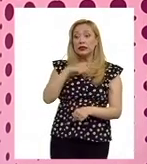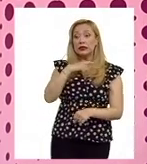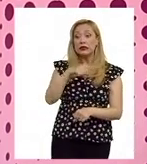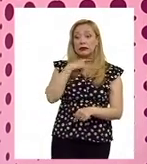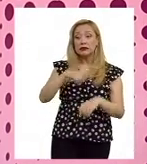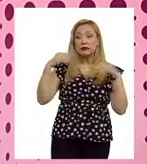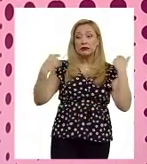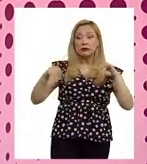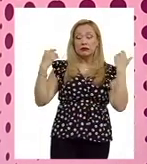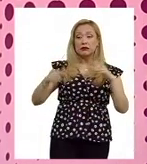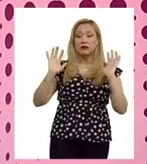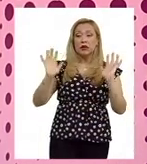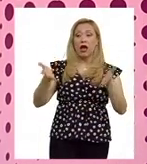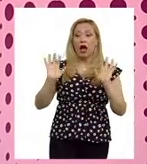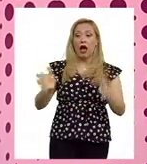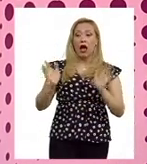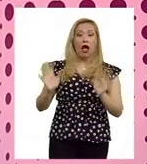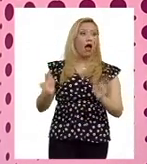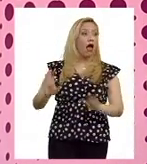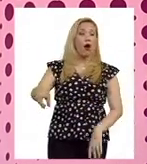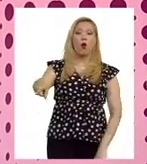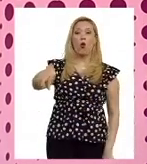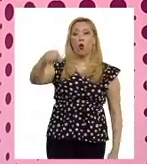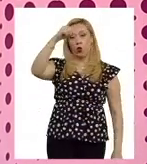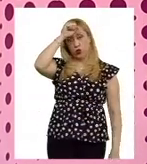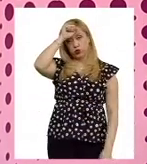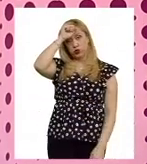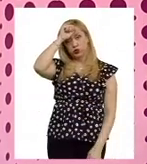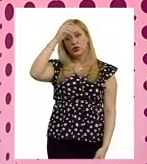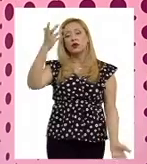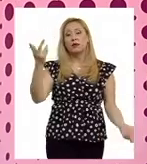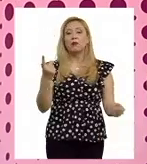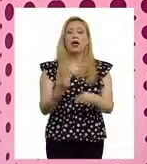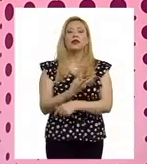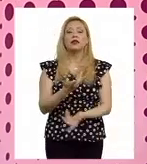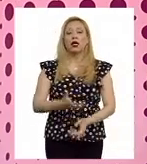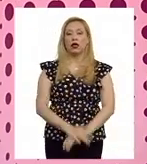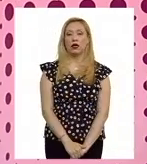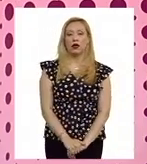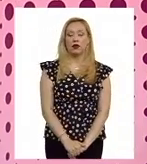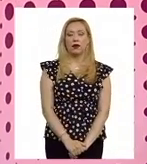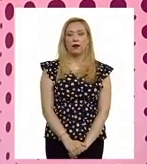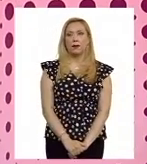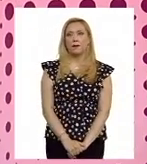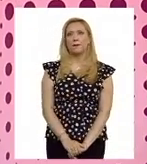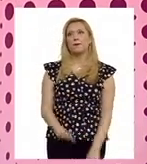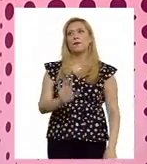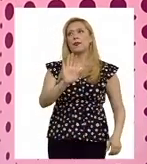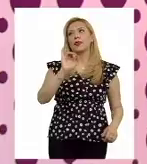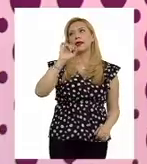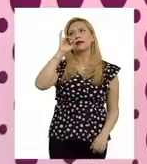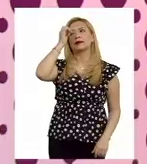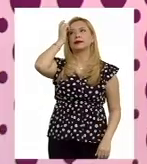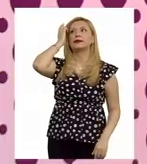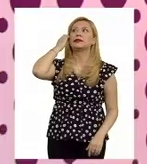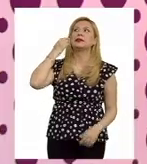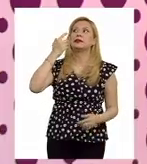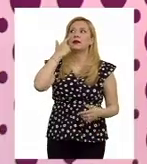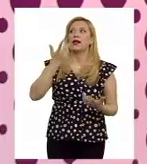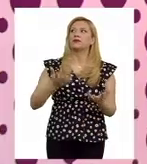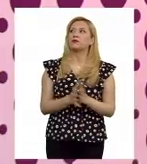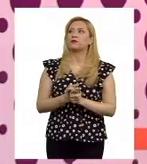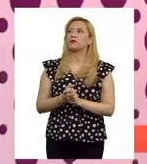empiezan o que ya están más que encendidos en esta materia? Sí. Sí, efectivamente, las políticas y